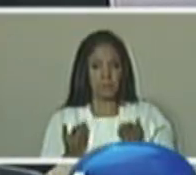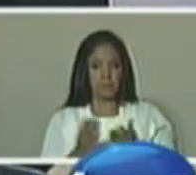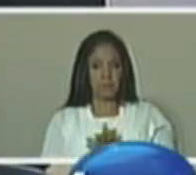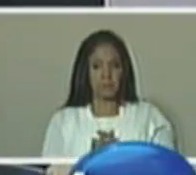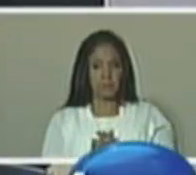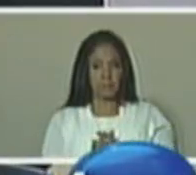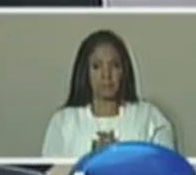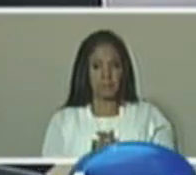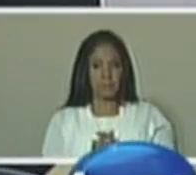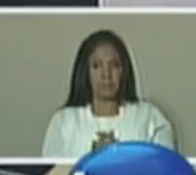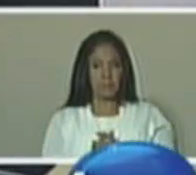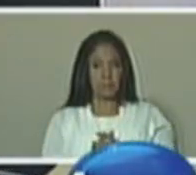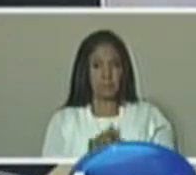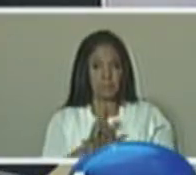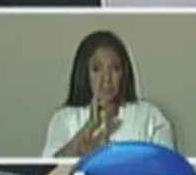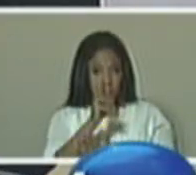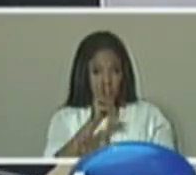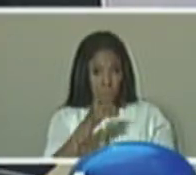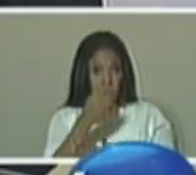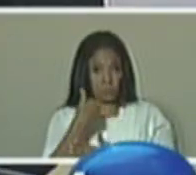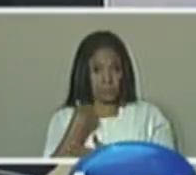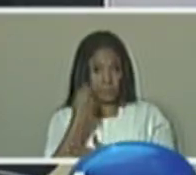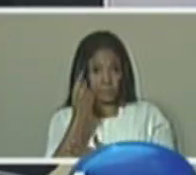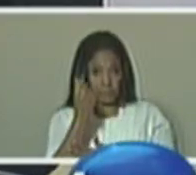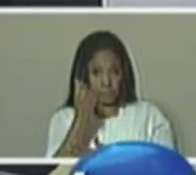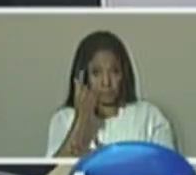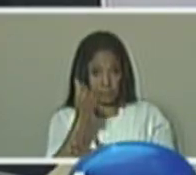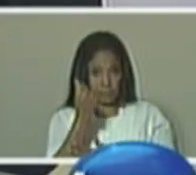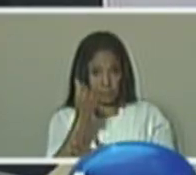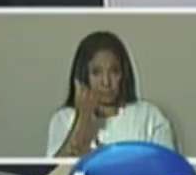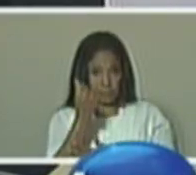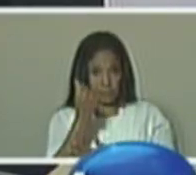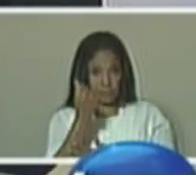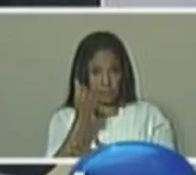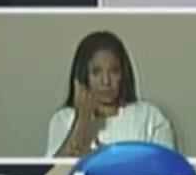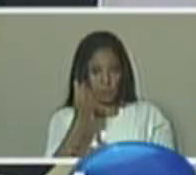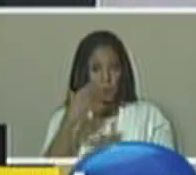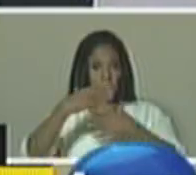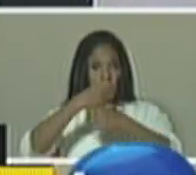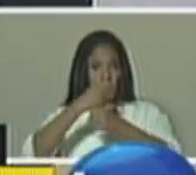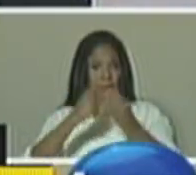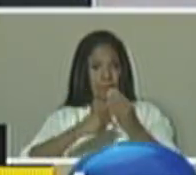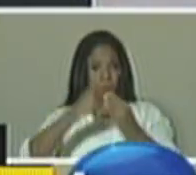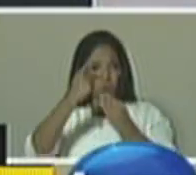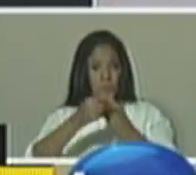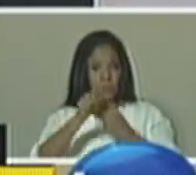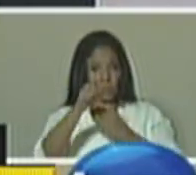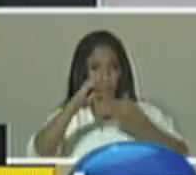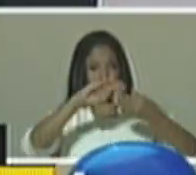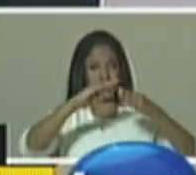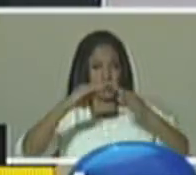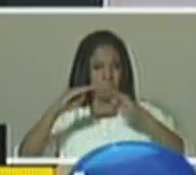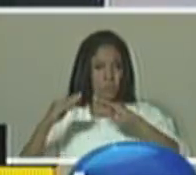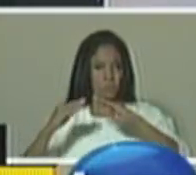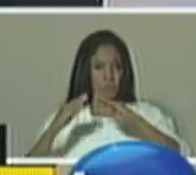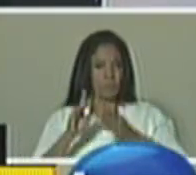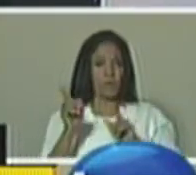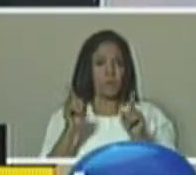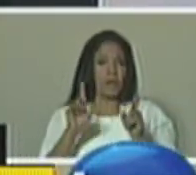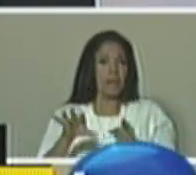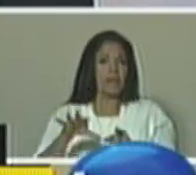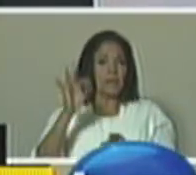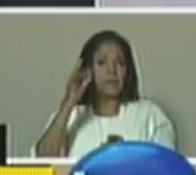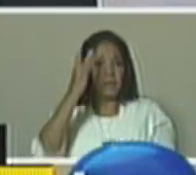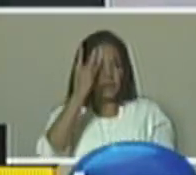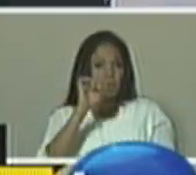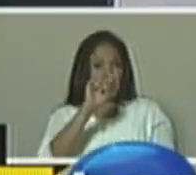es, si obtuvieras el dinero para invertirlo en un proyecto en tu comunidad, ¿cuál escogerías